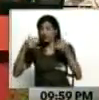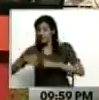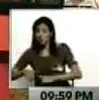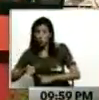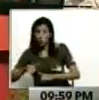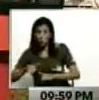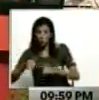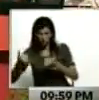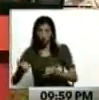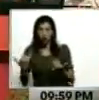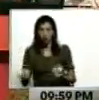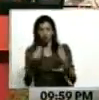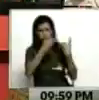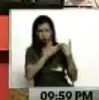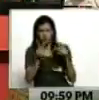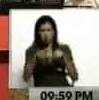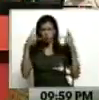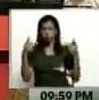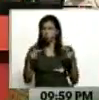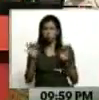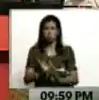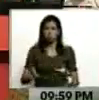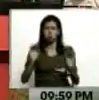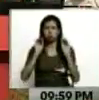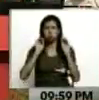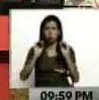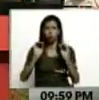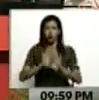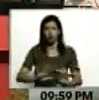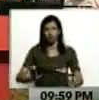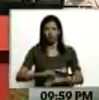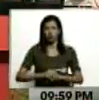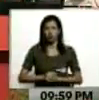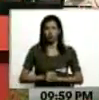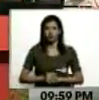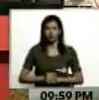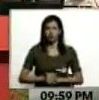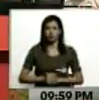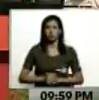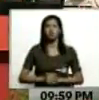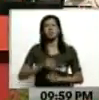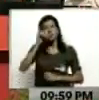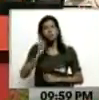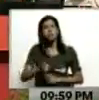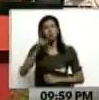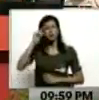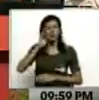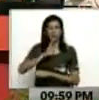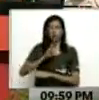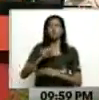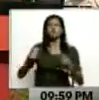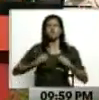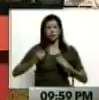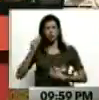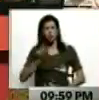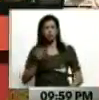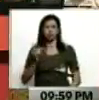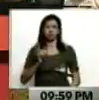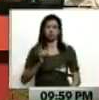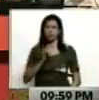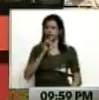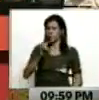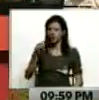se llama Miguel Enrique Otero no es está vivo y ojalá que viva muchos años yo le tengo una demanda tiene que estar